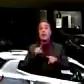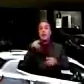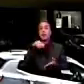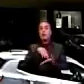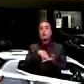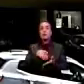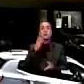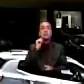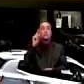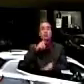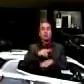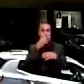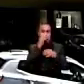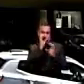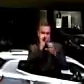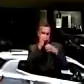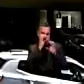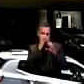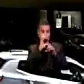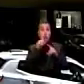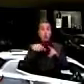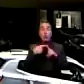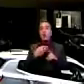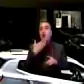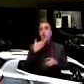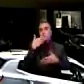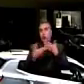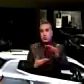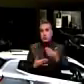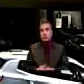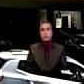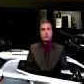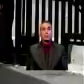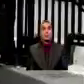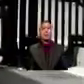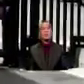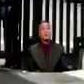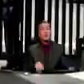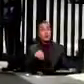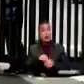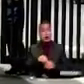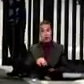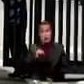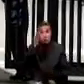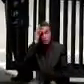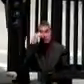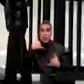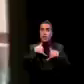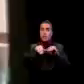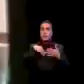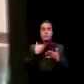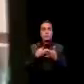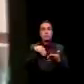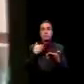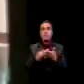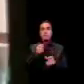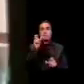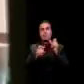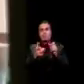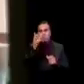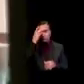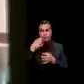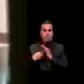estudios científicos que determinen cuándo y cómo sería este proceso. Mientras tanto, aquí en los hospitales continúan llegando infectados